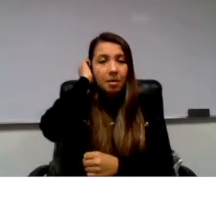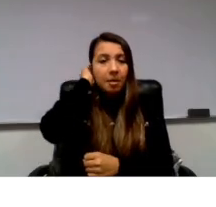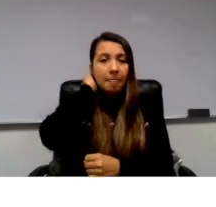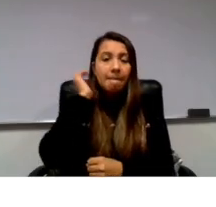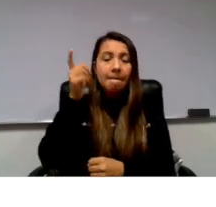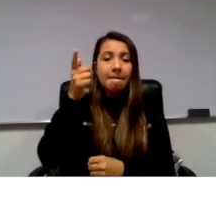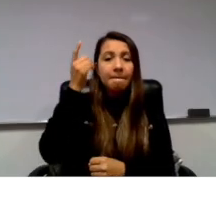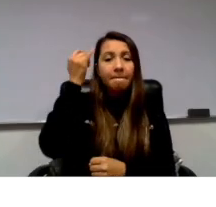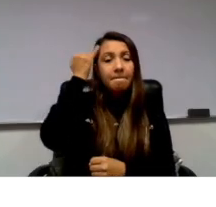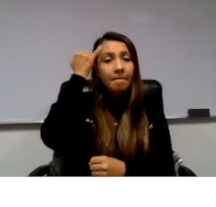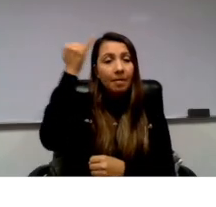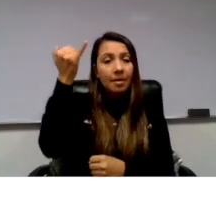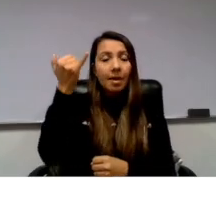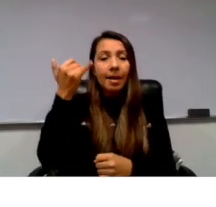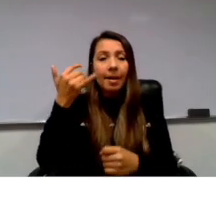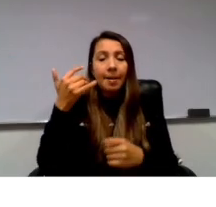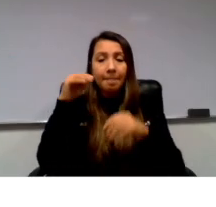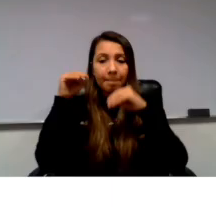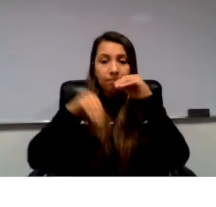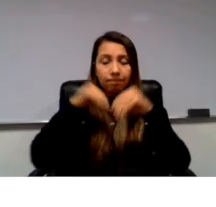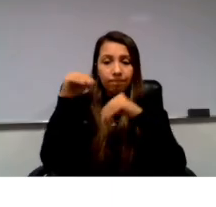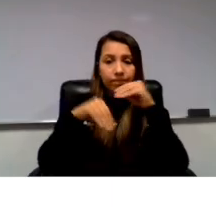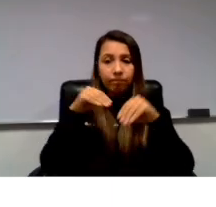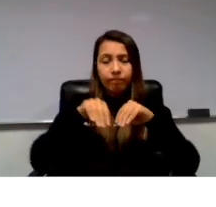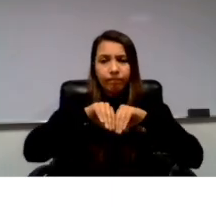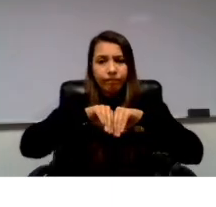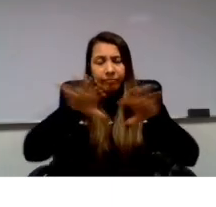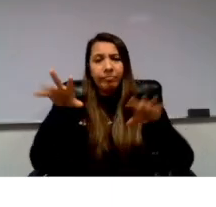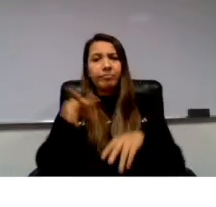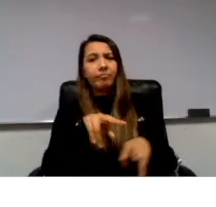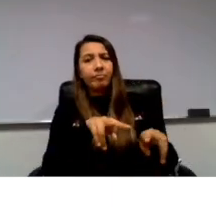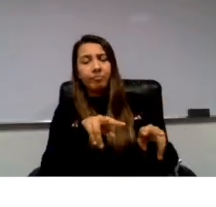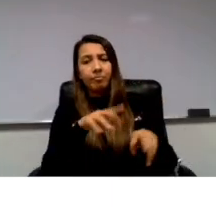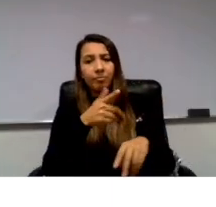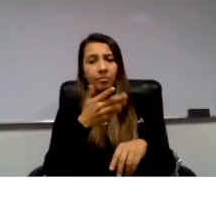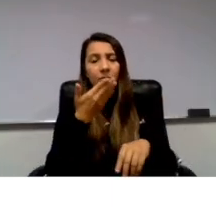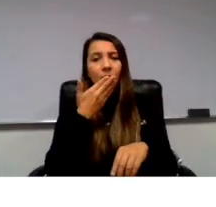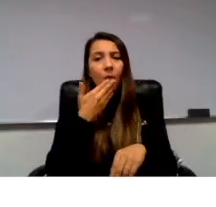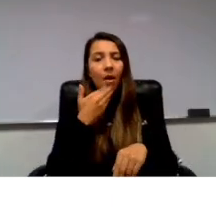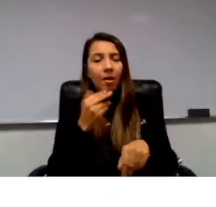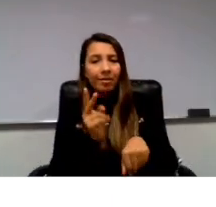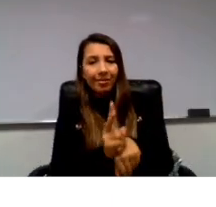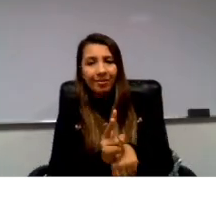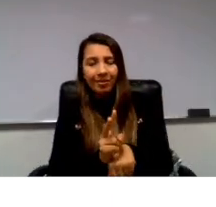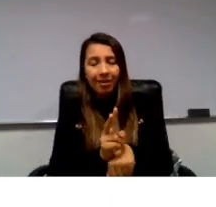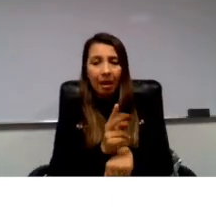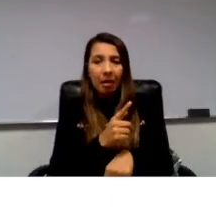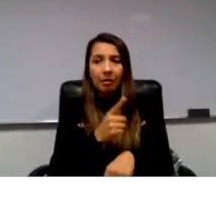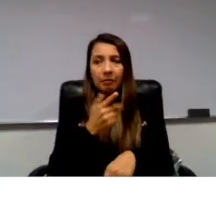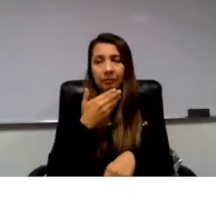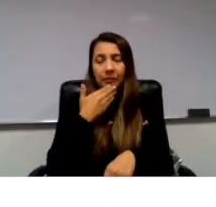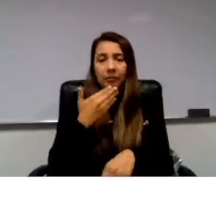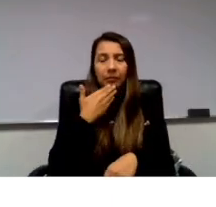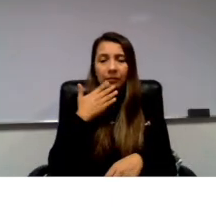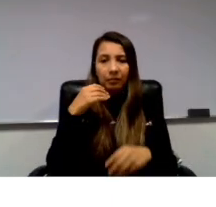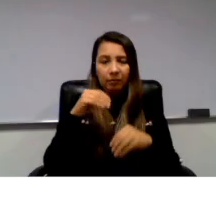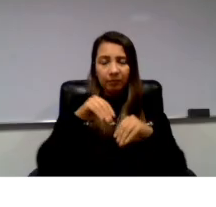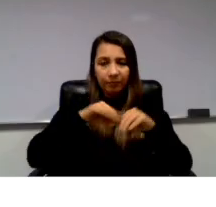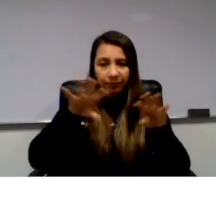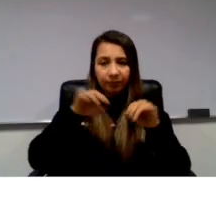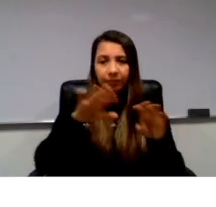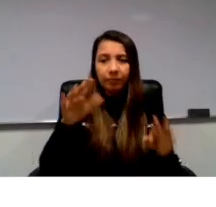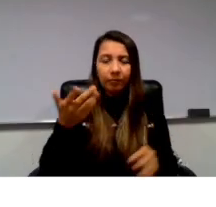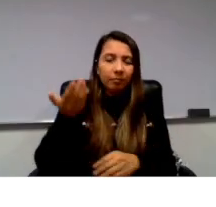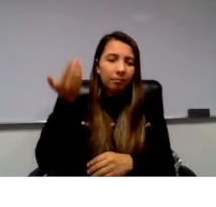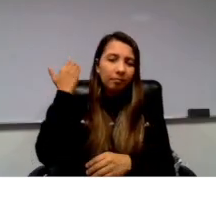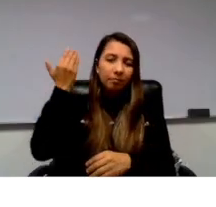de proponer algo novedoso, y fue muy fuerte porque justamente no estaba un árbitro de por medio, ¿no? Algún tiempo,